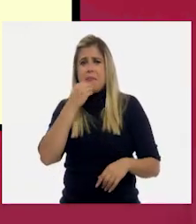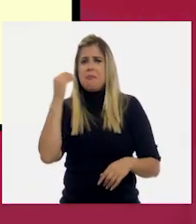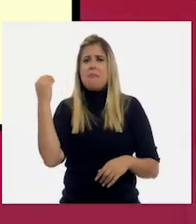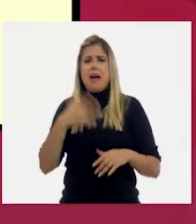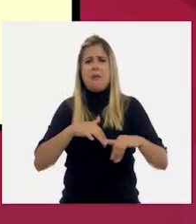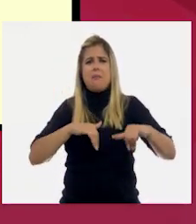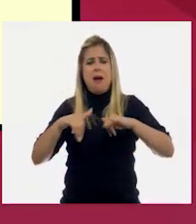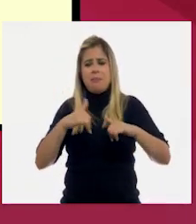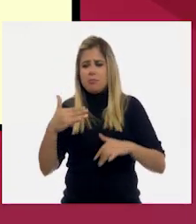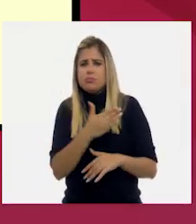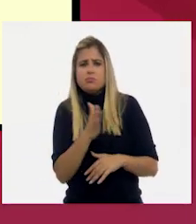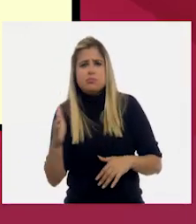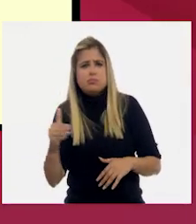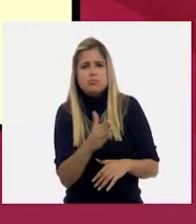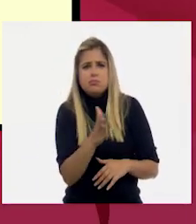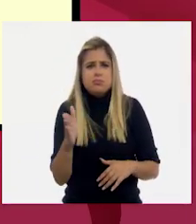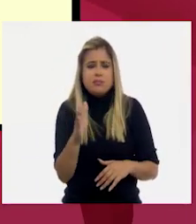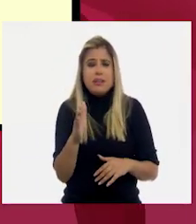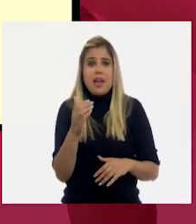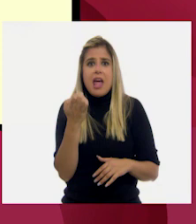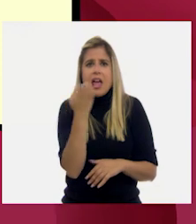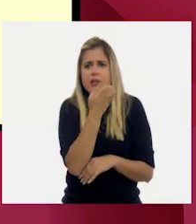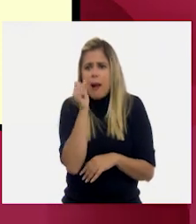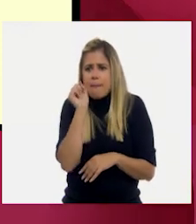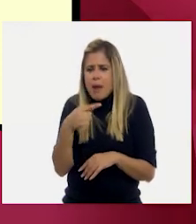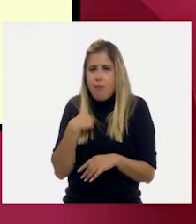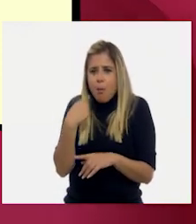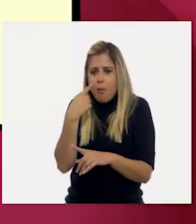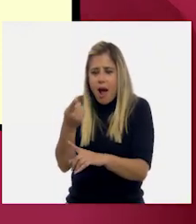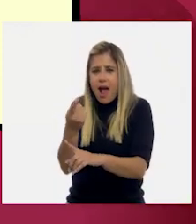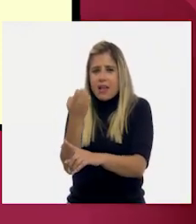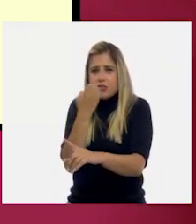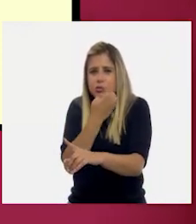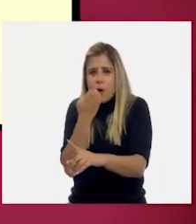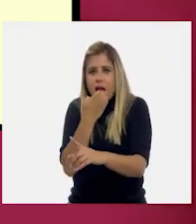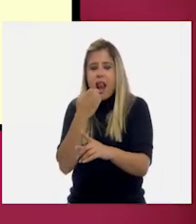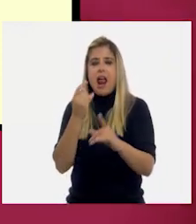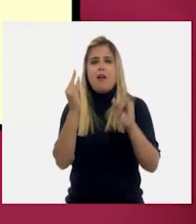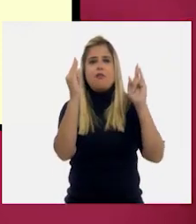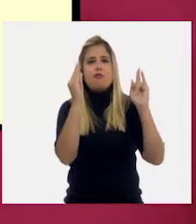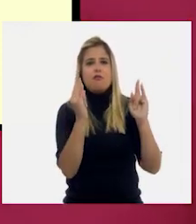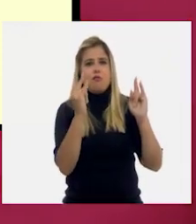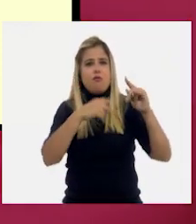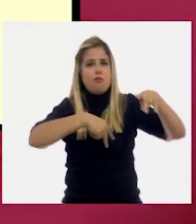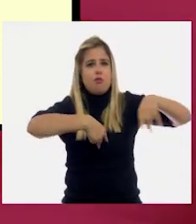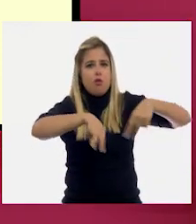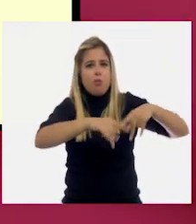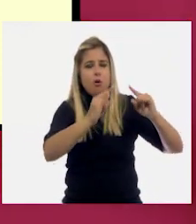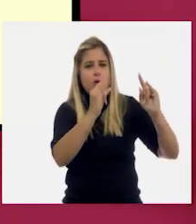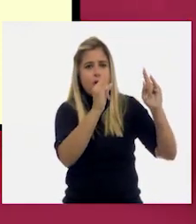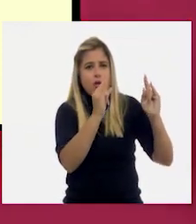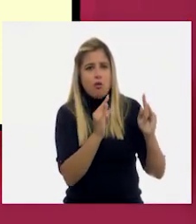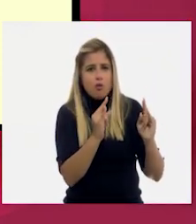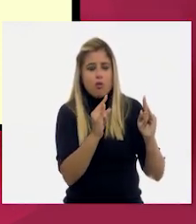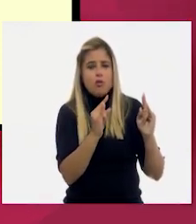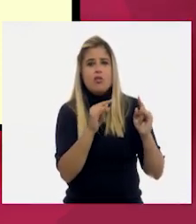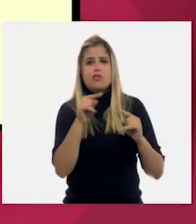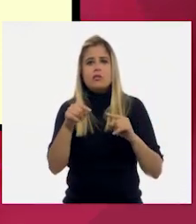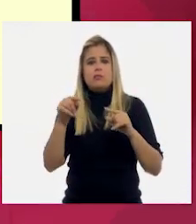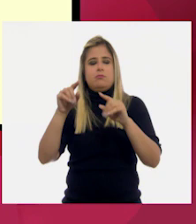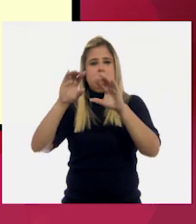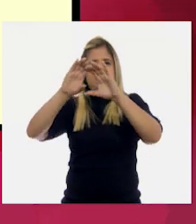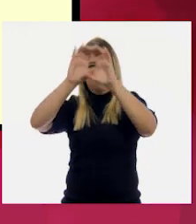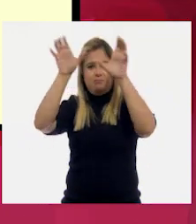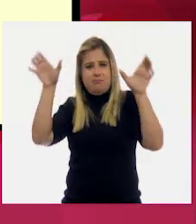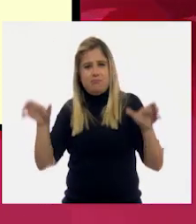croquis. Y veo una escuela también, unas canchitas de fútbol del otro lado. Y unos arcos